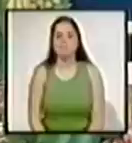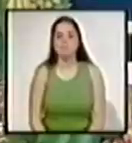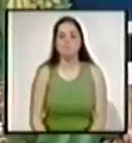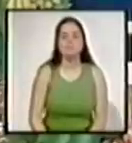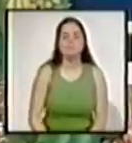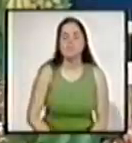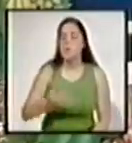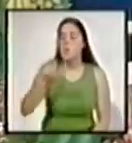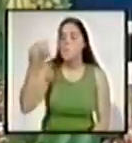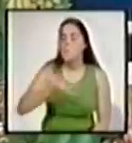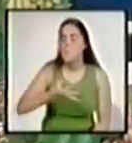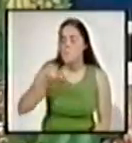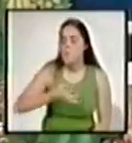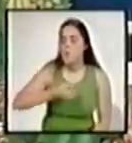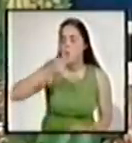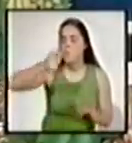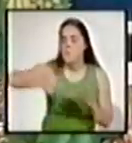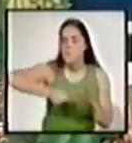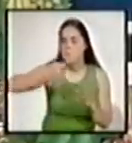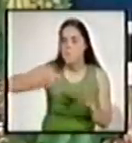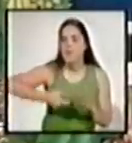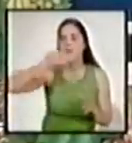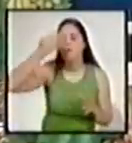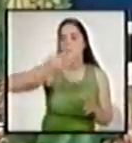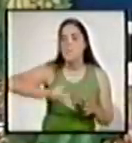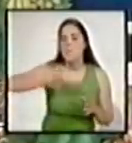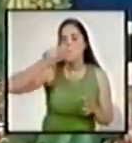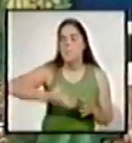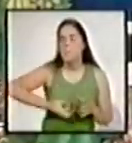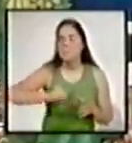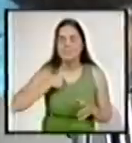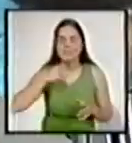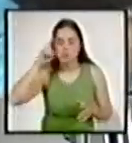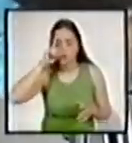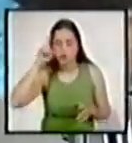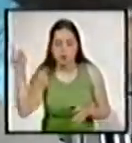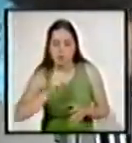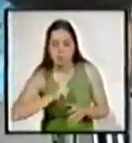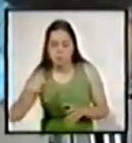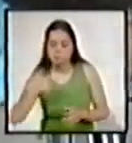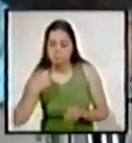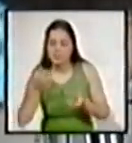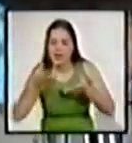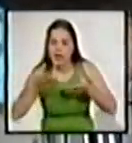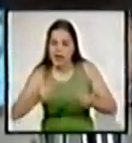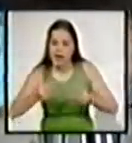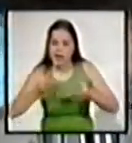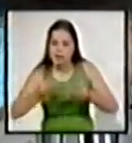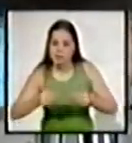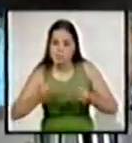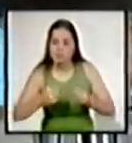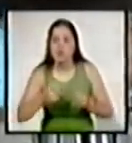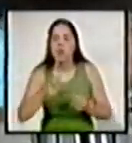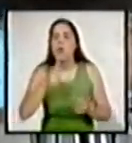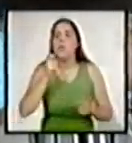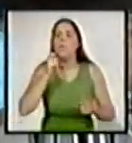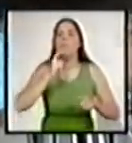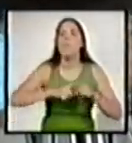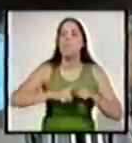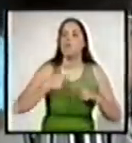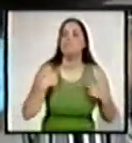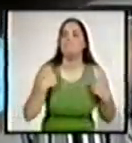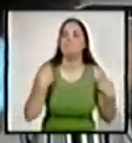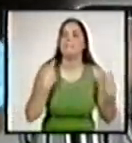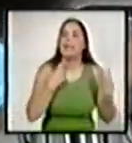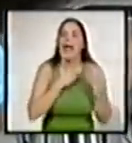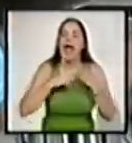Pero qué bien batido. Es increíble cómo se emulsiona y cómo se espesa pero el zapallo. Pero, ¿sabés, Pancho? Es por tu energía. Debe ser ahí vital.